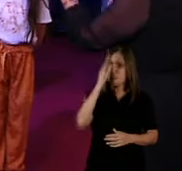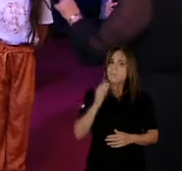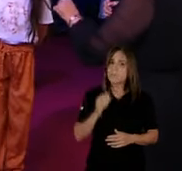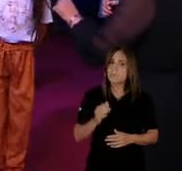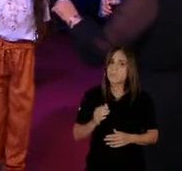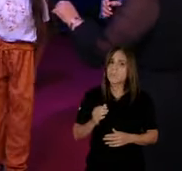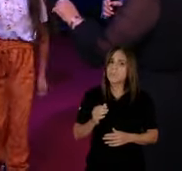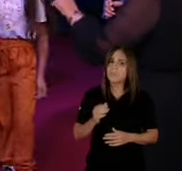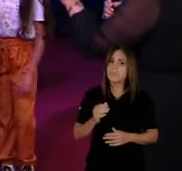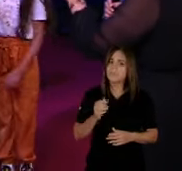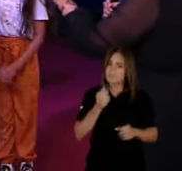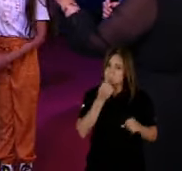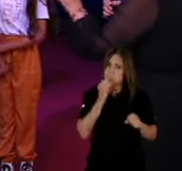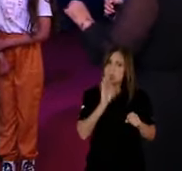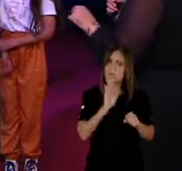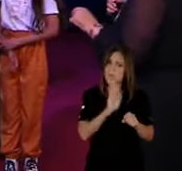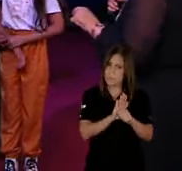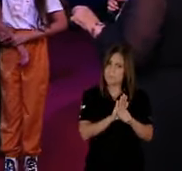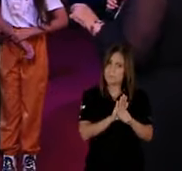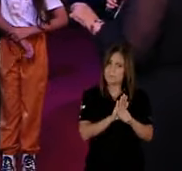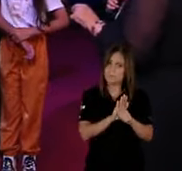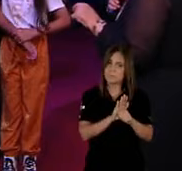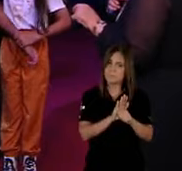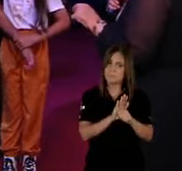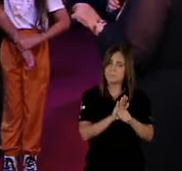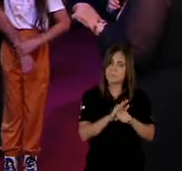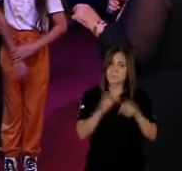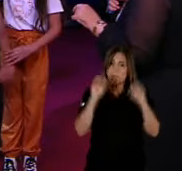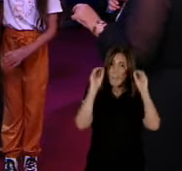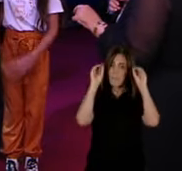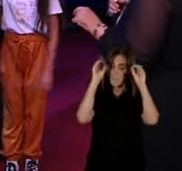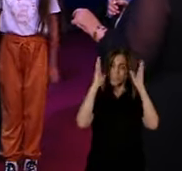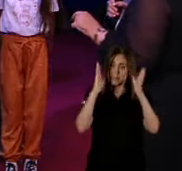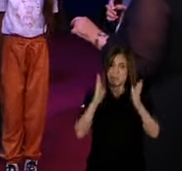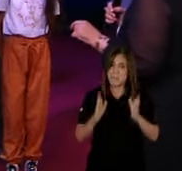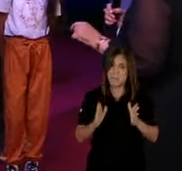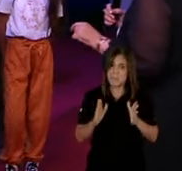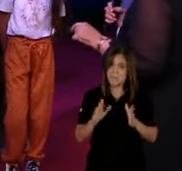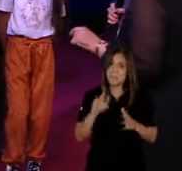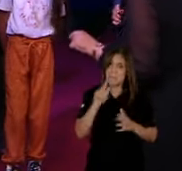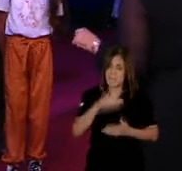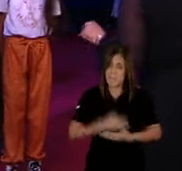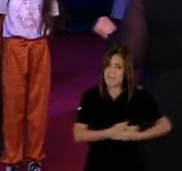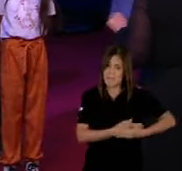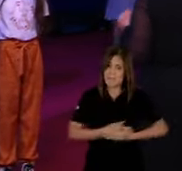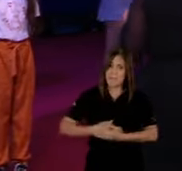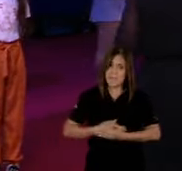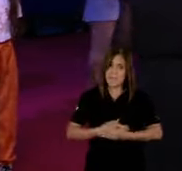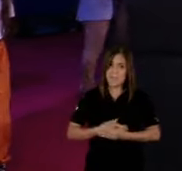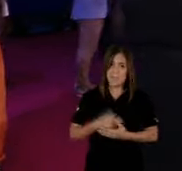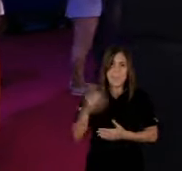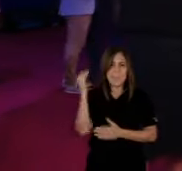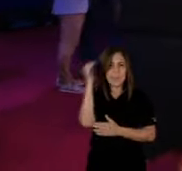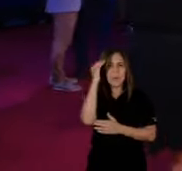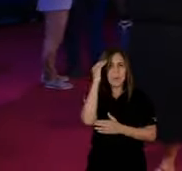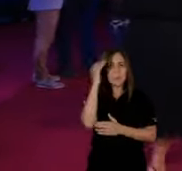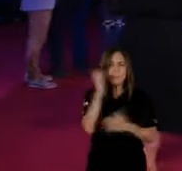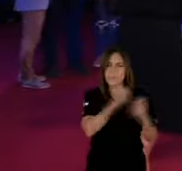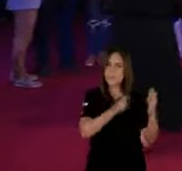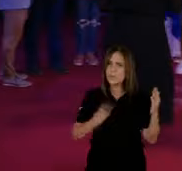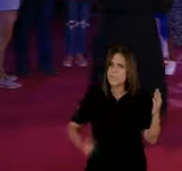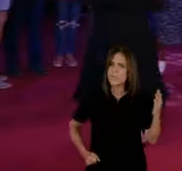levantar a Milaya en el temor y conocimiento del Señor? ¿Duro? Sí. Amén. Por acá.